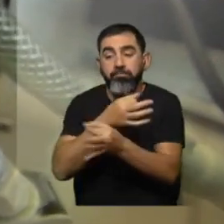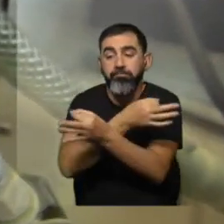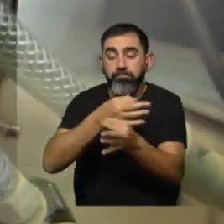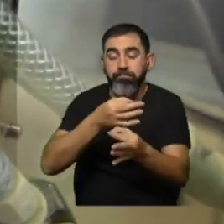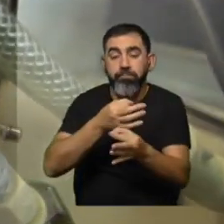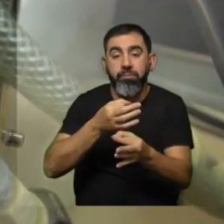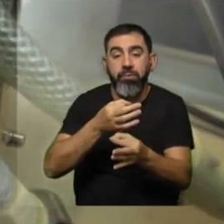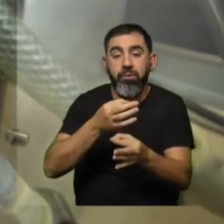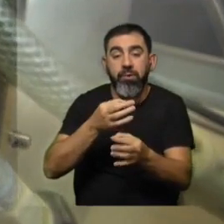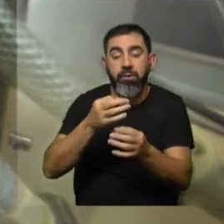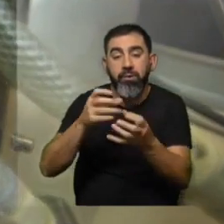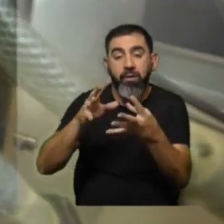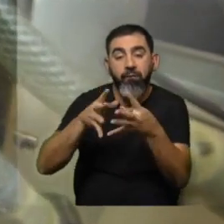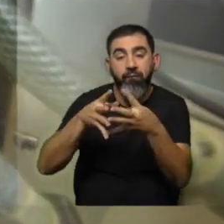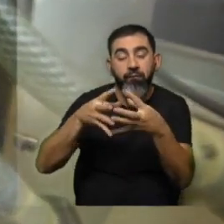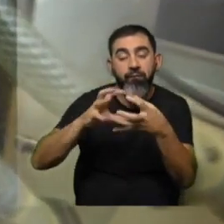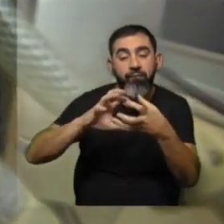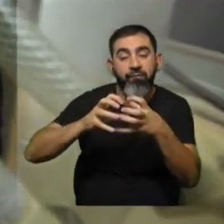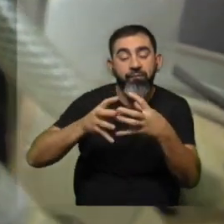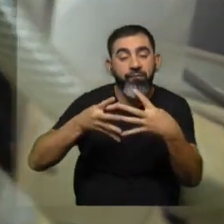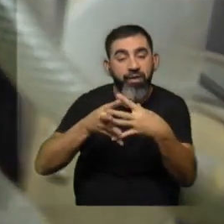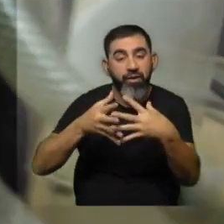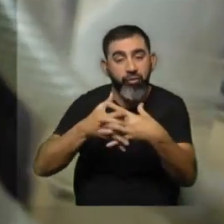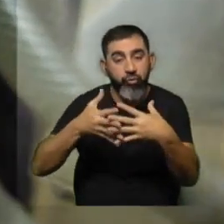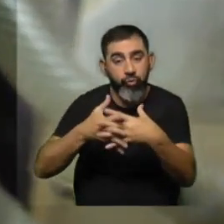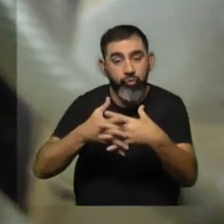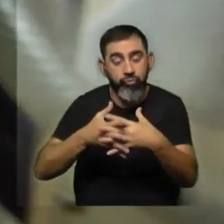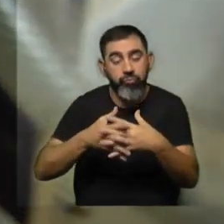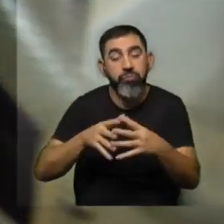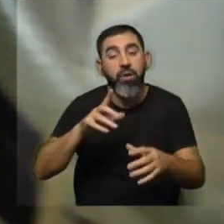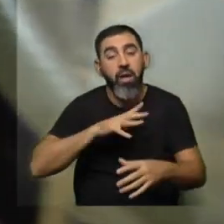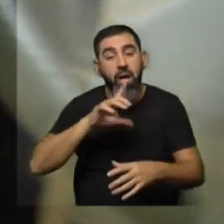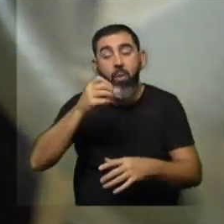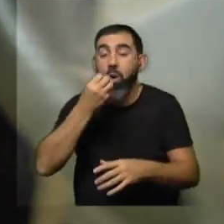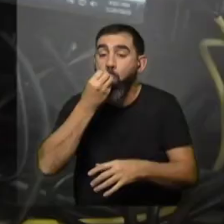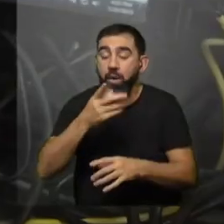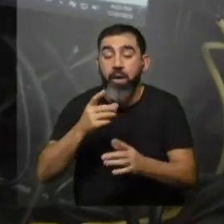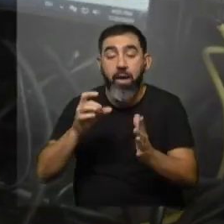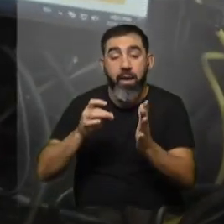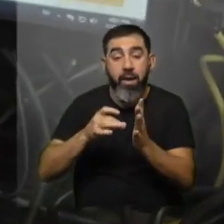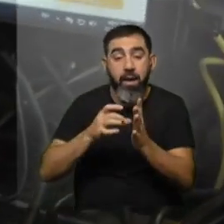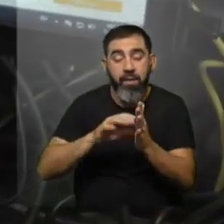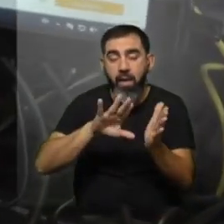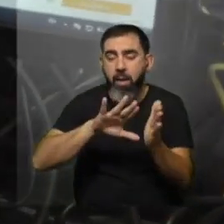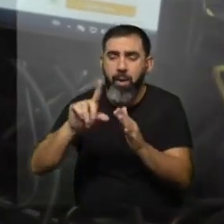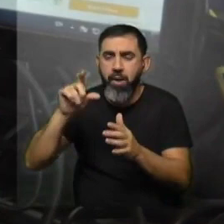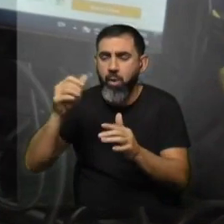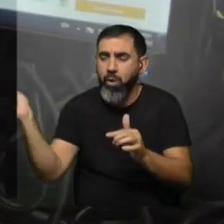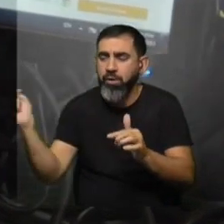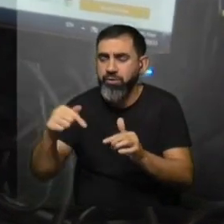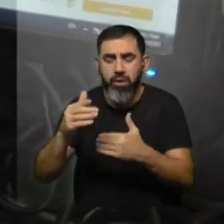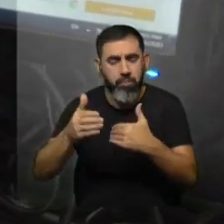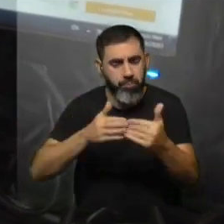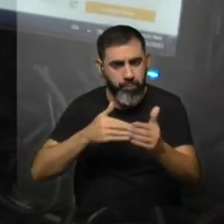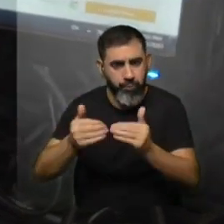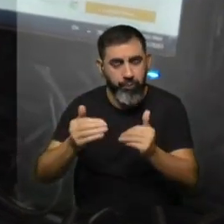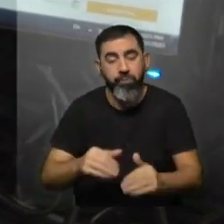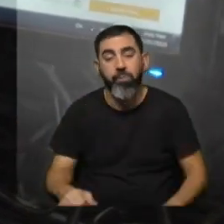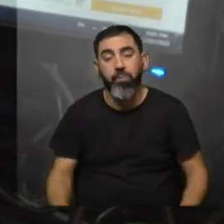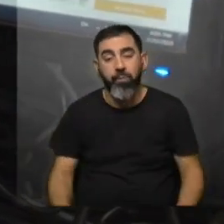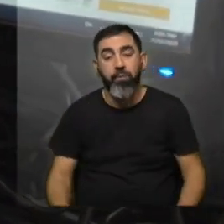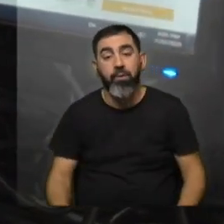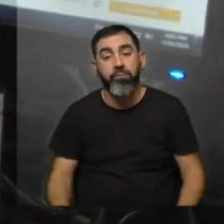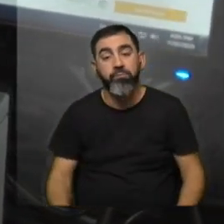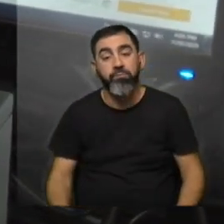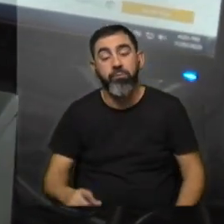de los destiladores, que esos producían agua de buena calidad independientemente del agua que les llegara a través de la red de OCE, para